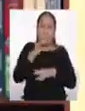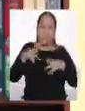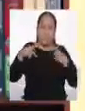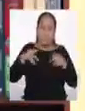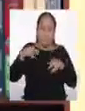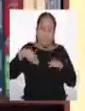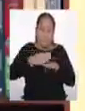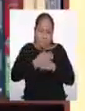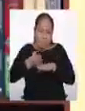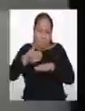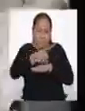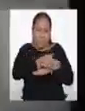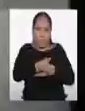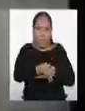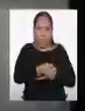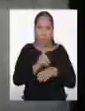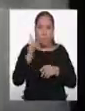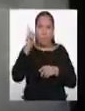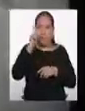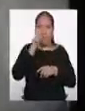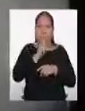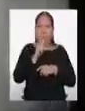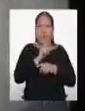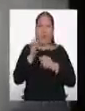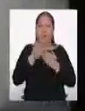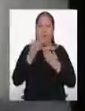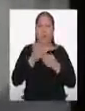el desplazamiento de la infantería.